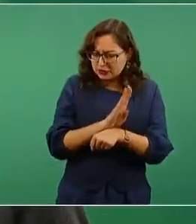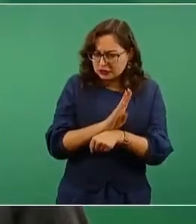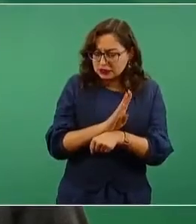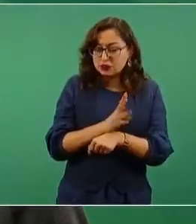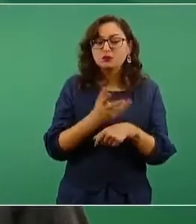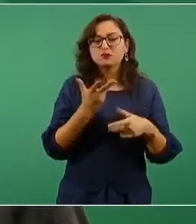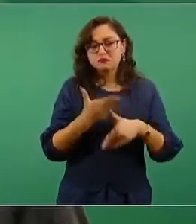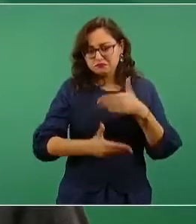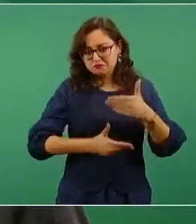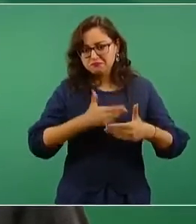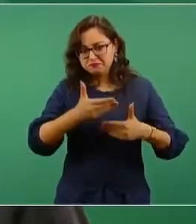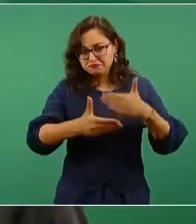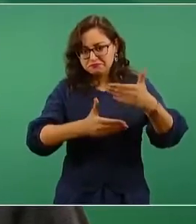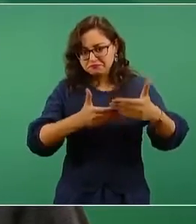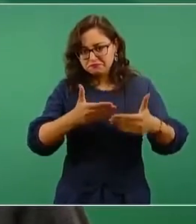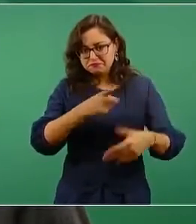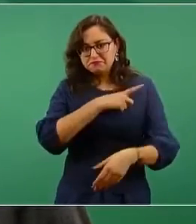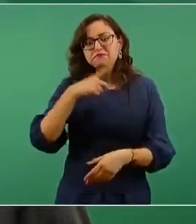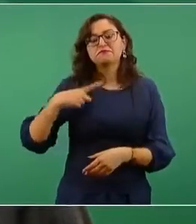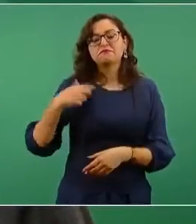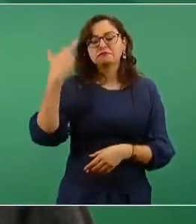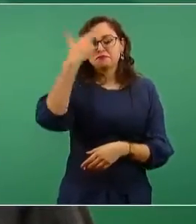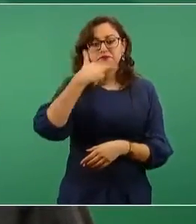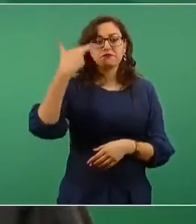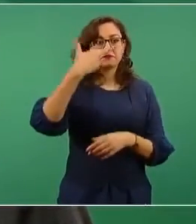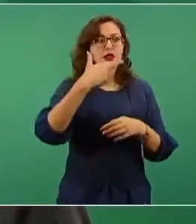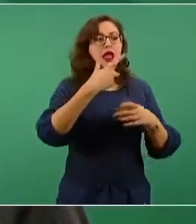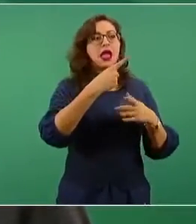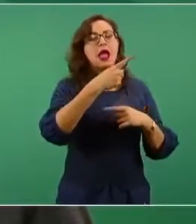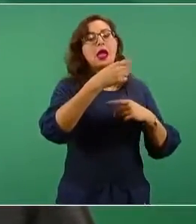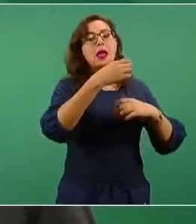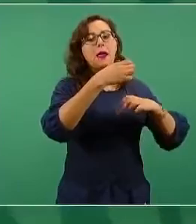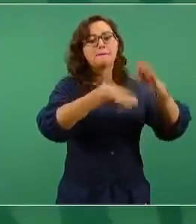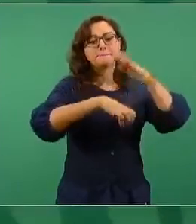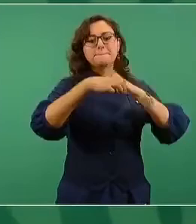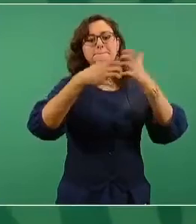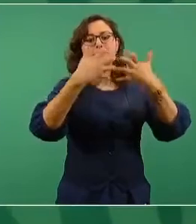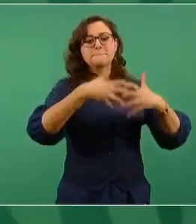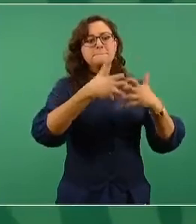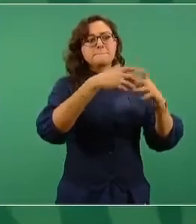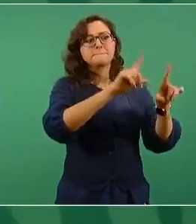revisarlo. Ya hay algunas empresas trabajando. No queremos